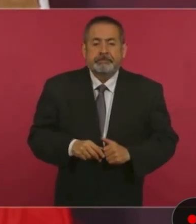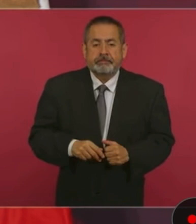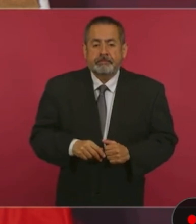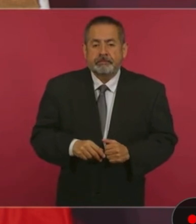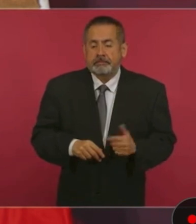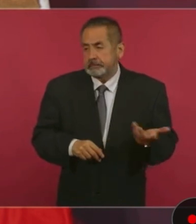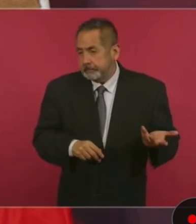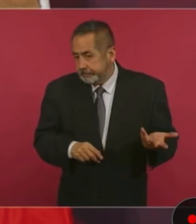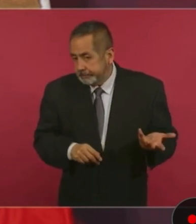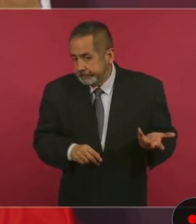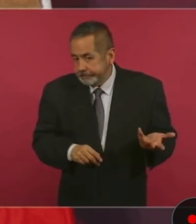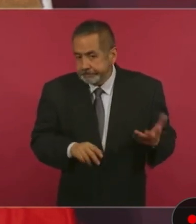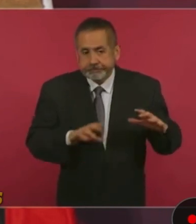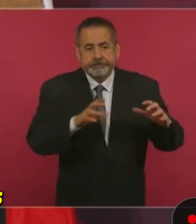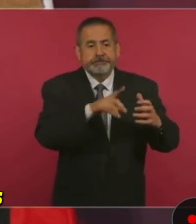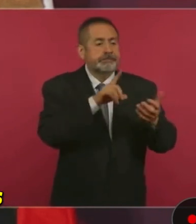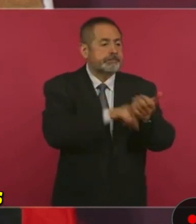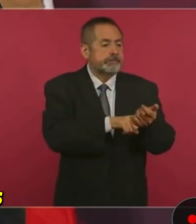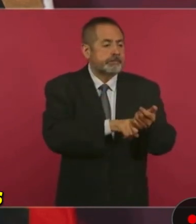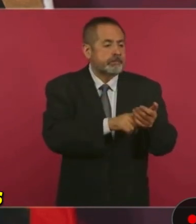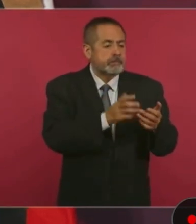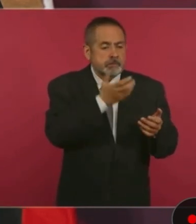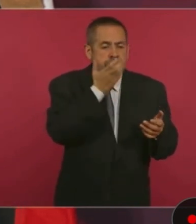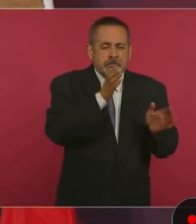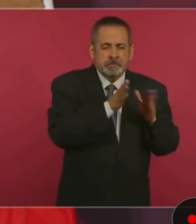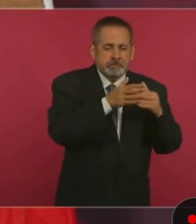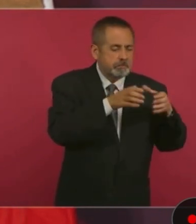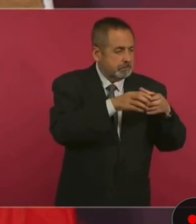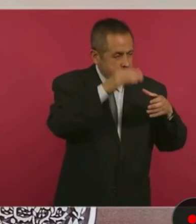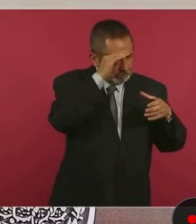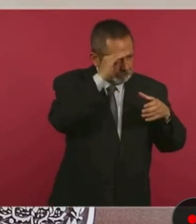no solo está en manos de conservadores,